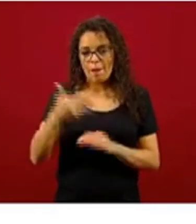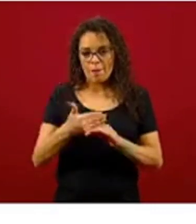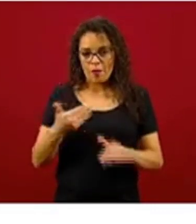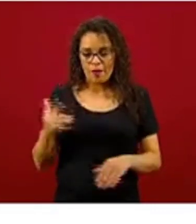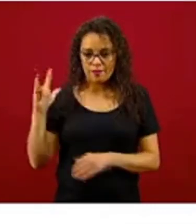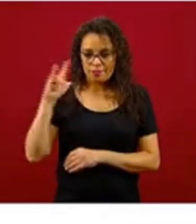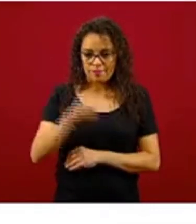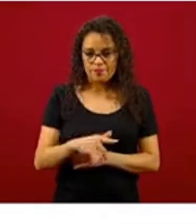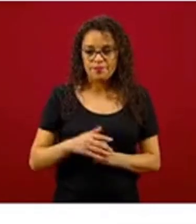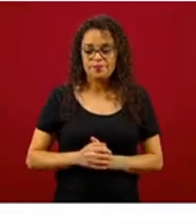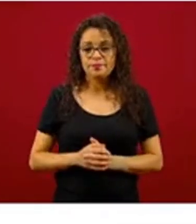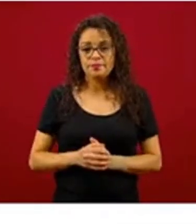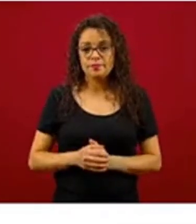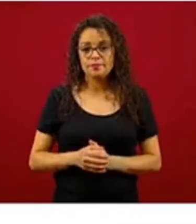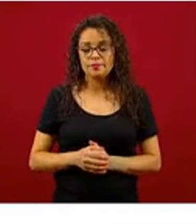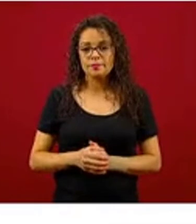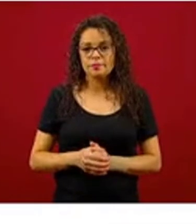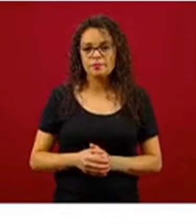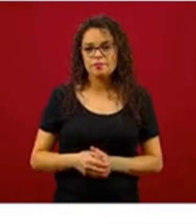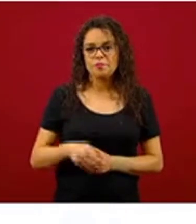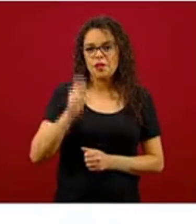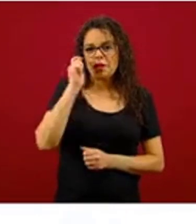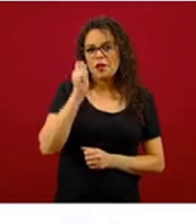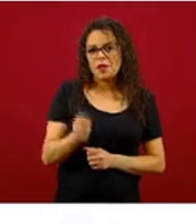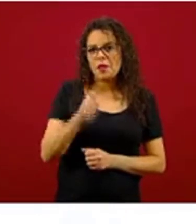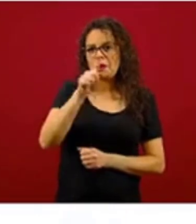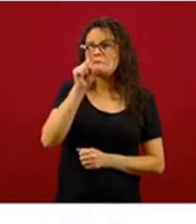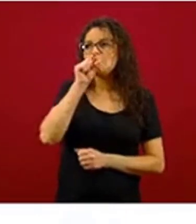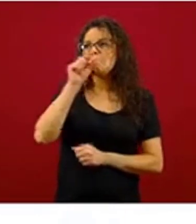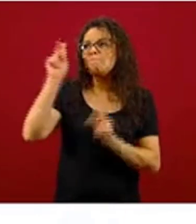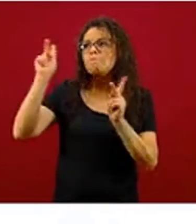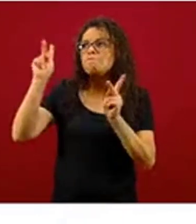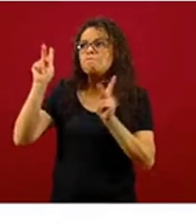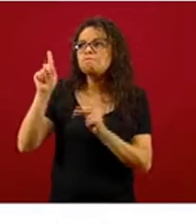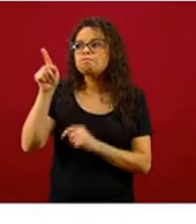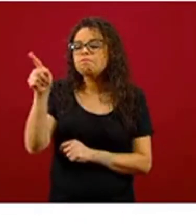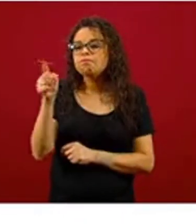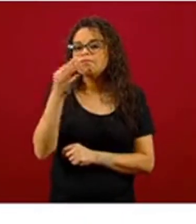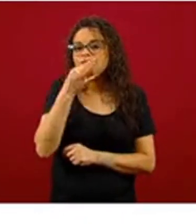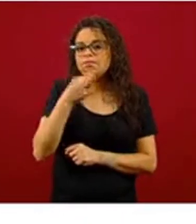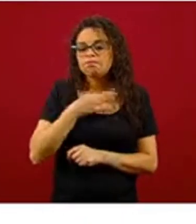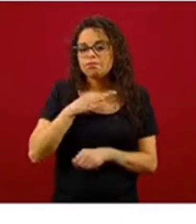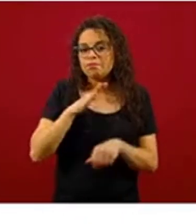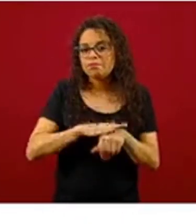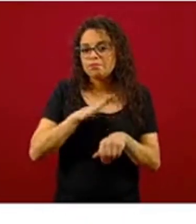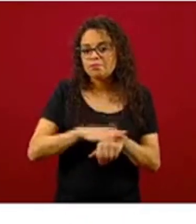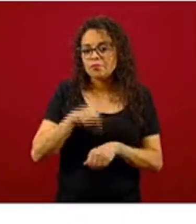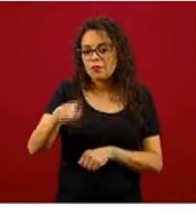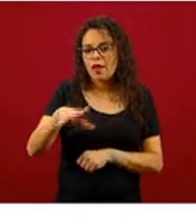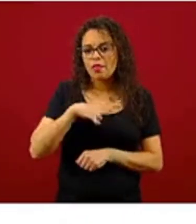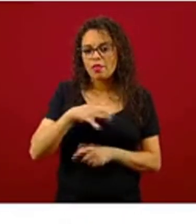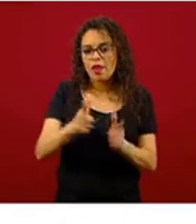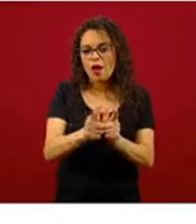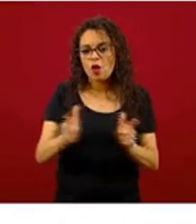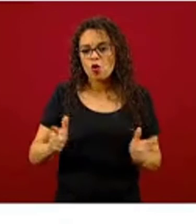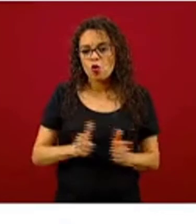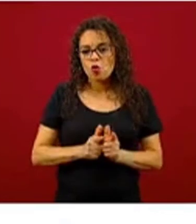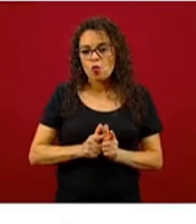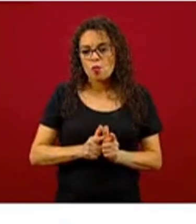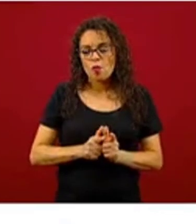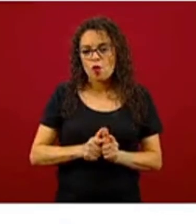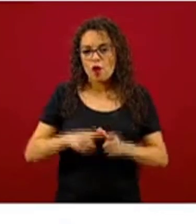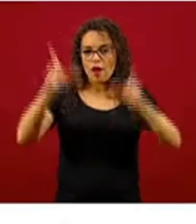dijo un pajarito que vienen un grupo de enfermeros, que vinieron a apoyar a la Ciudad de